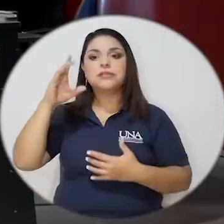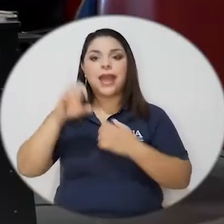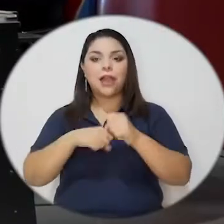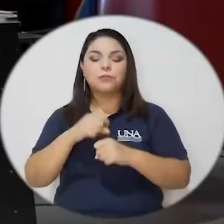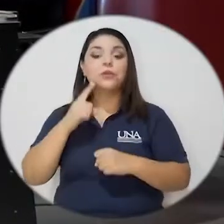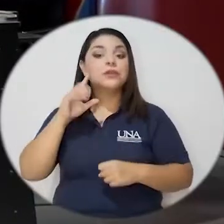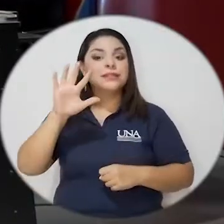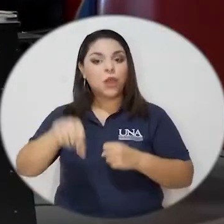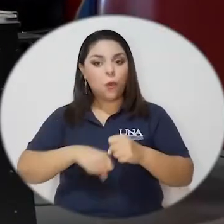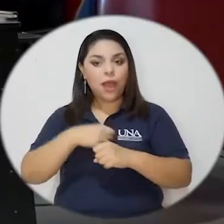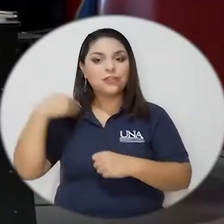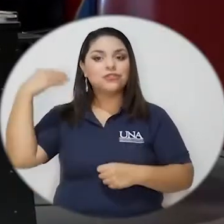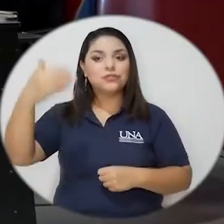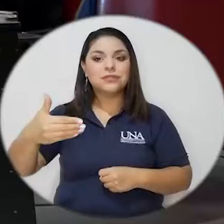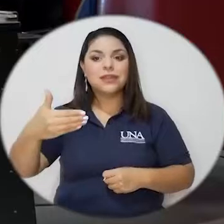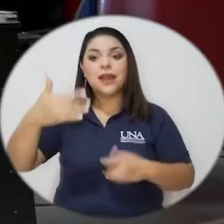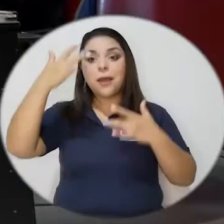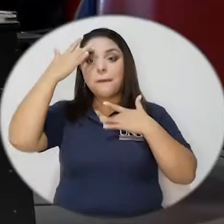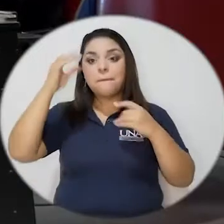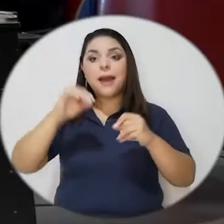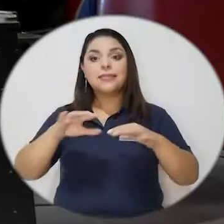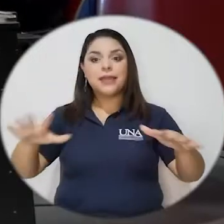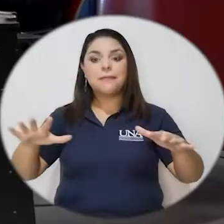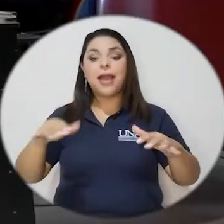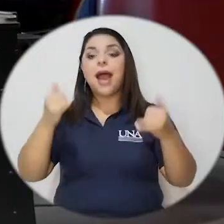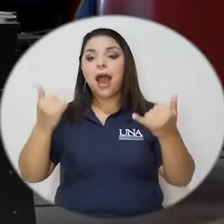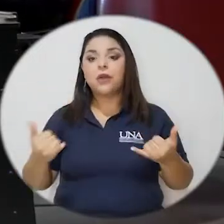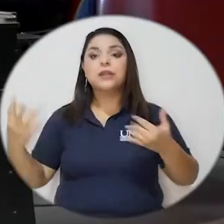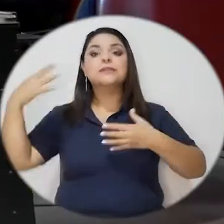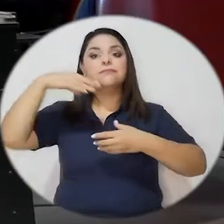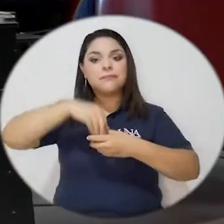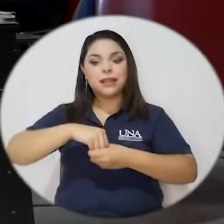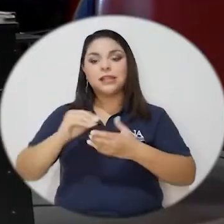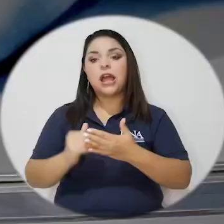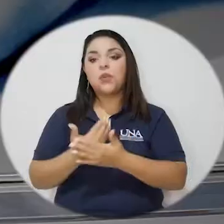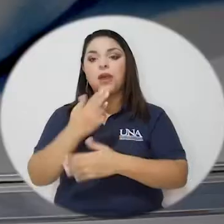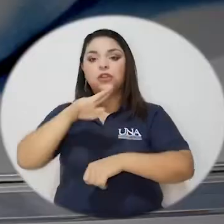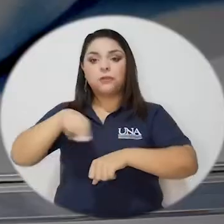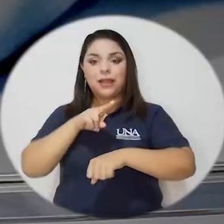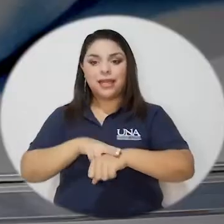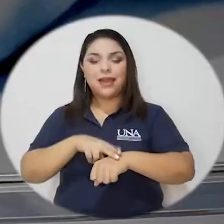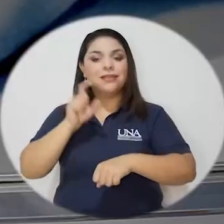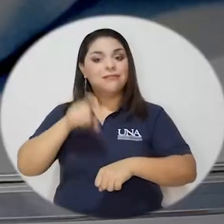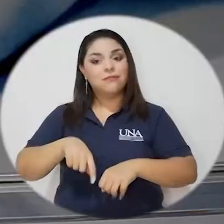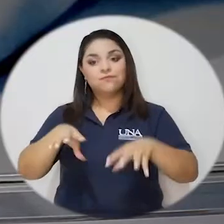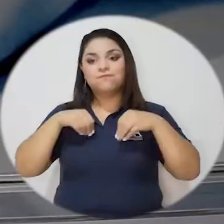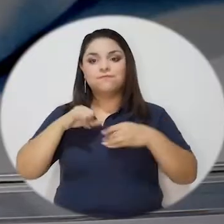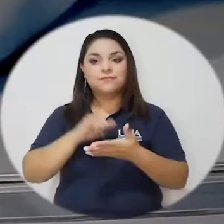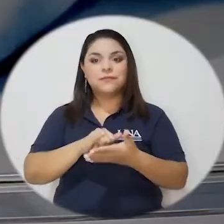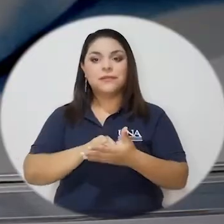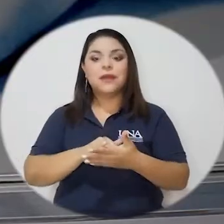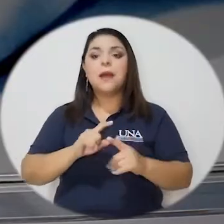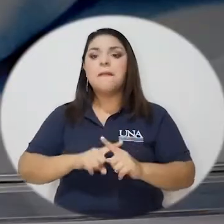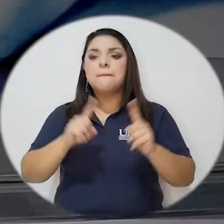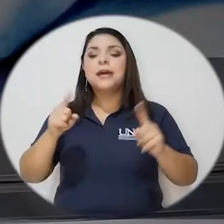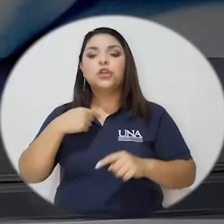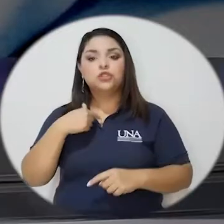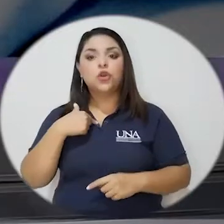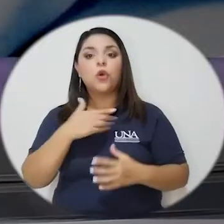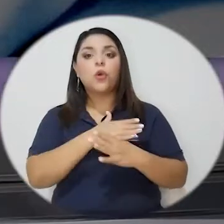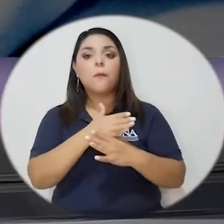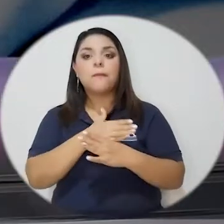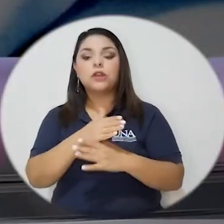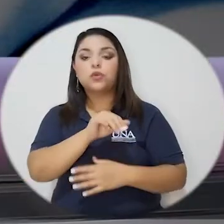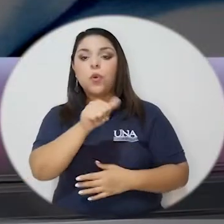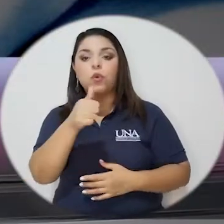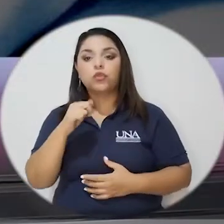en 5 años. Sí. Entonces, los estados pandémicos es parte de la nueva normalidad y tenemos que reactivar. Lo que pasa es que yo ahí sí comparto con